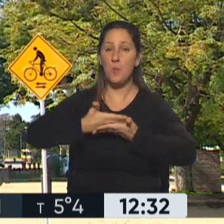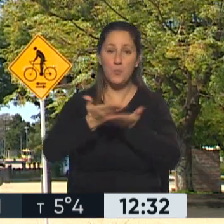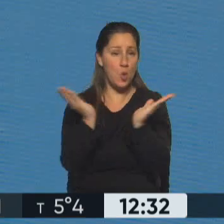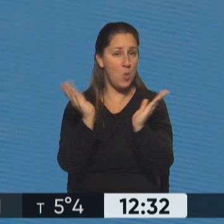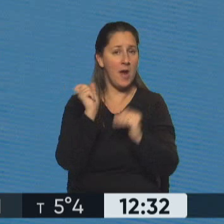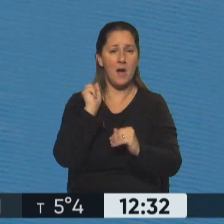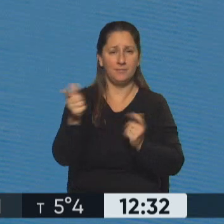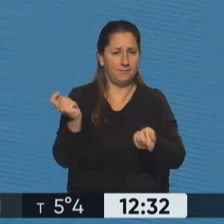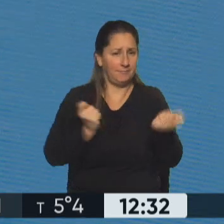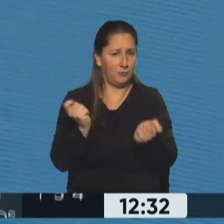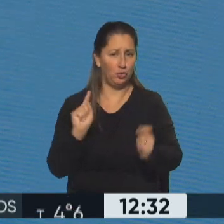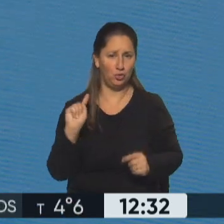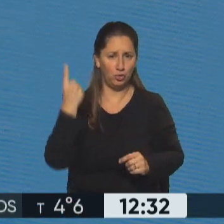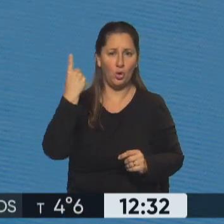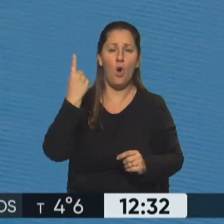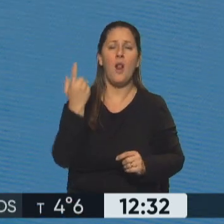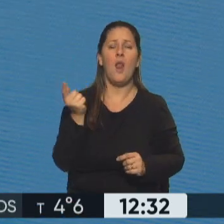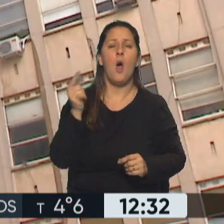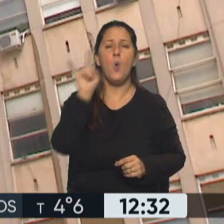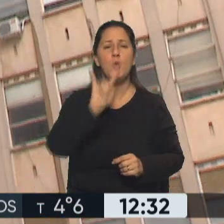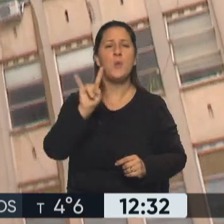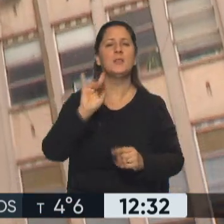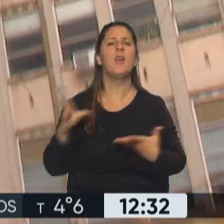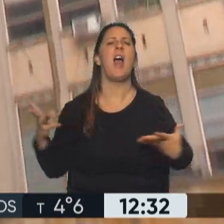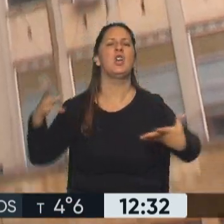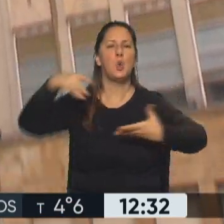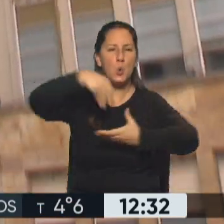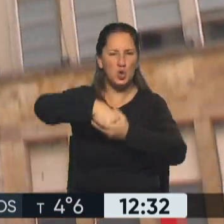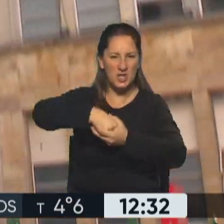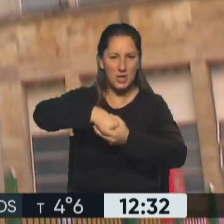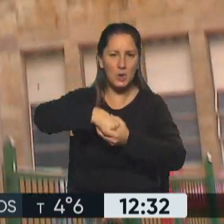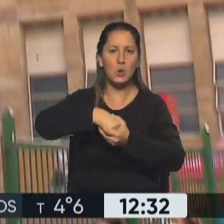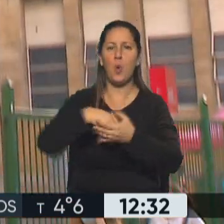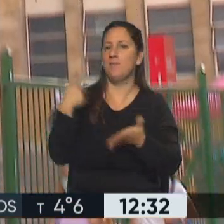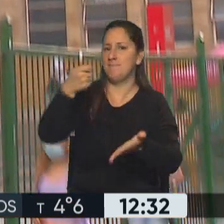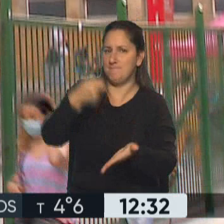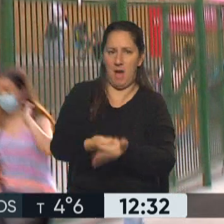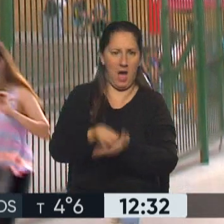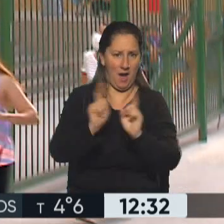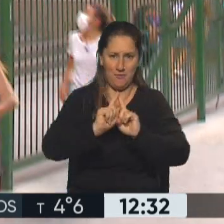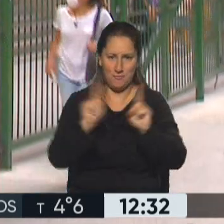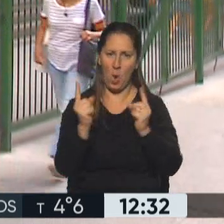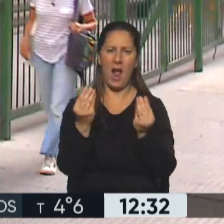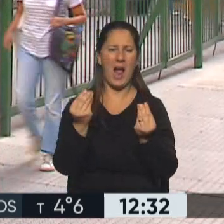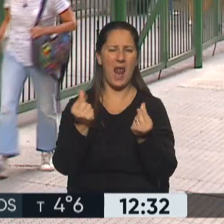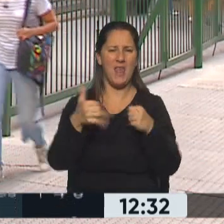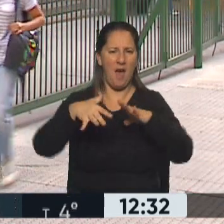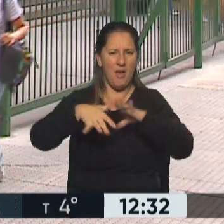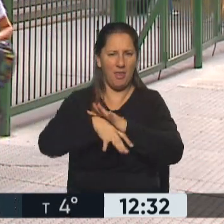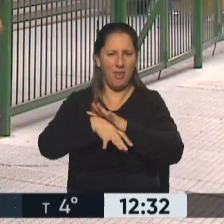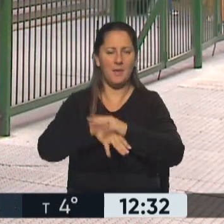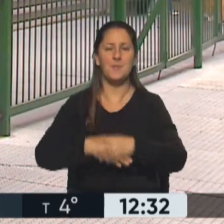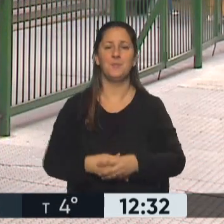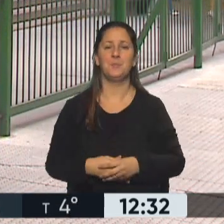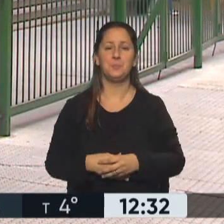universidad autónoma, una universidad inclusiva, una universidad no arancelada, de calidad. Y